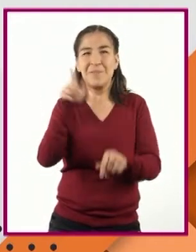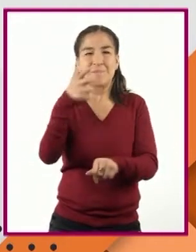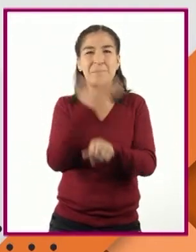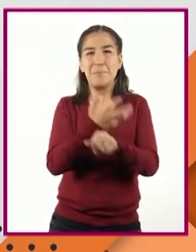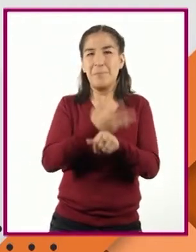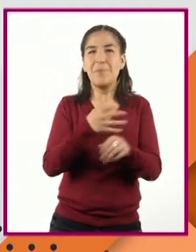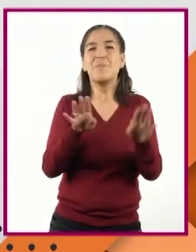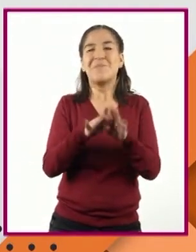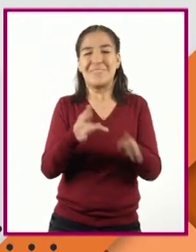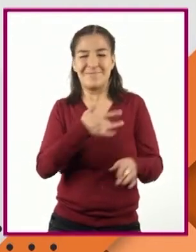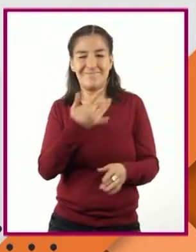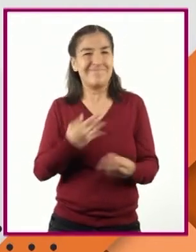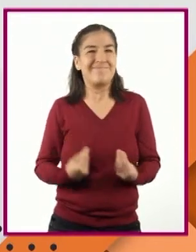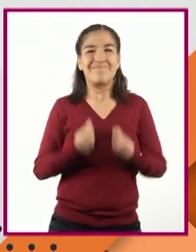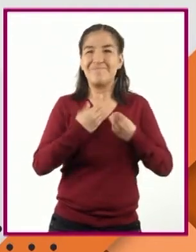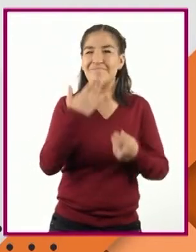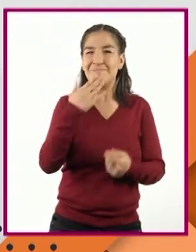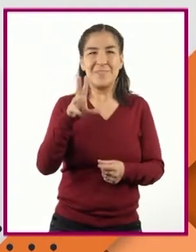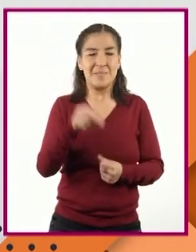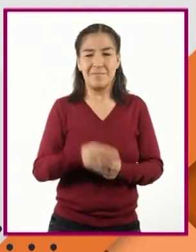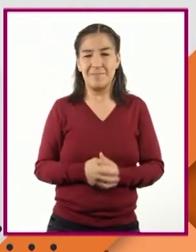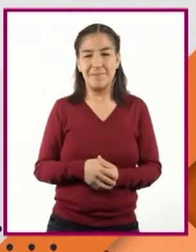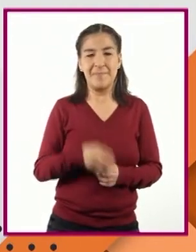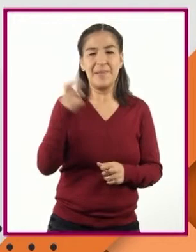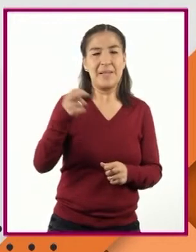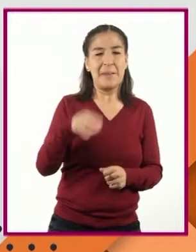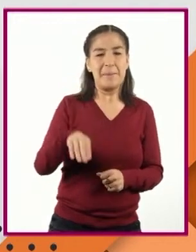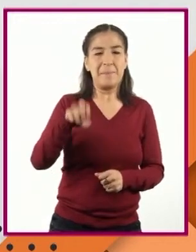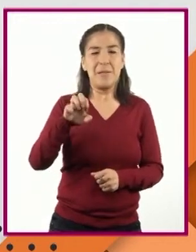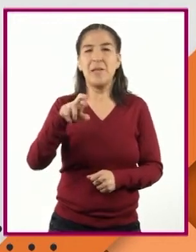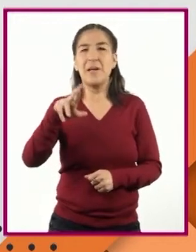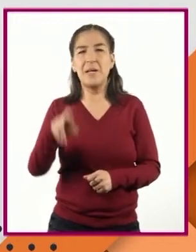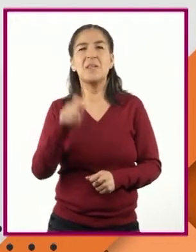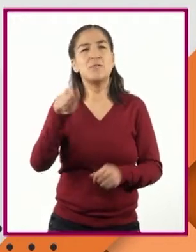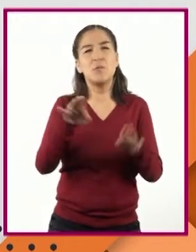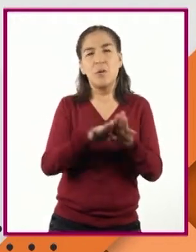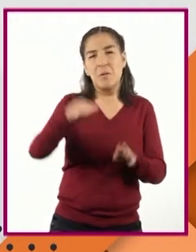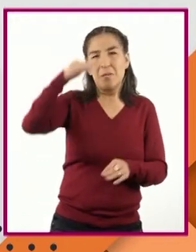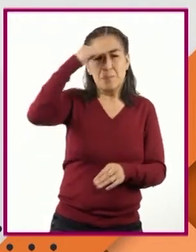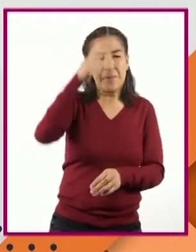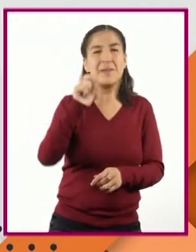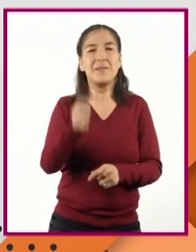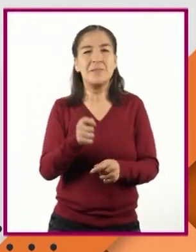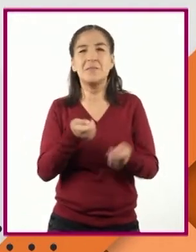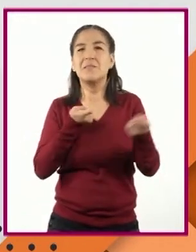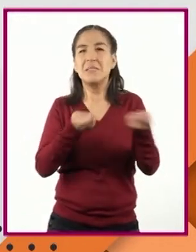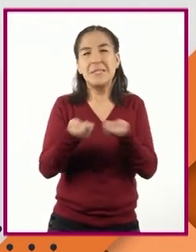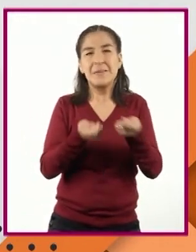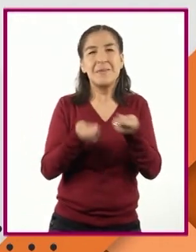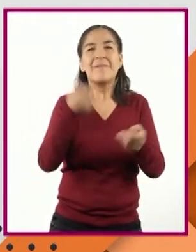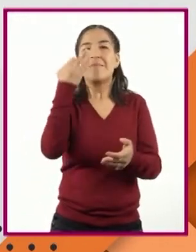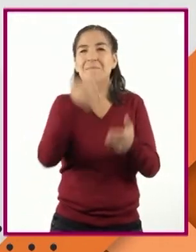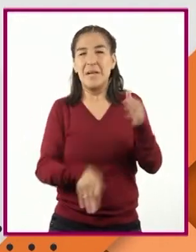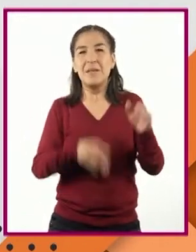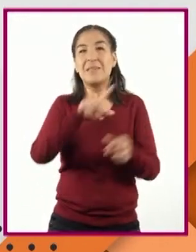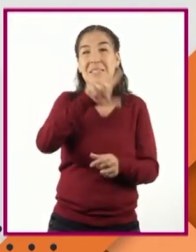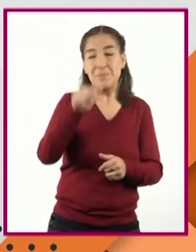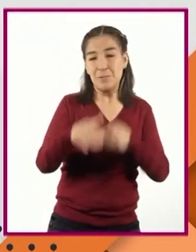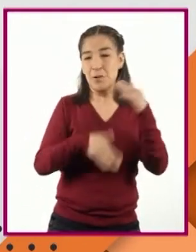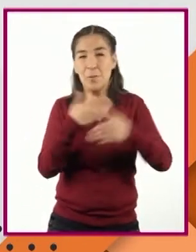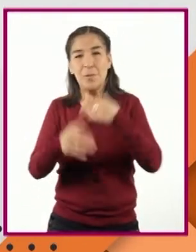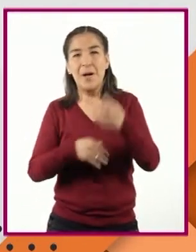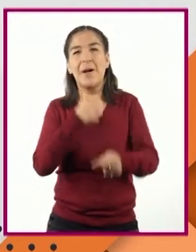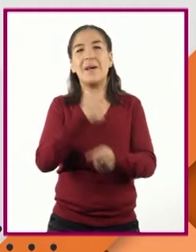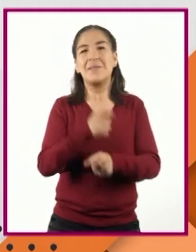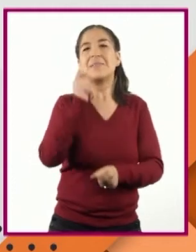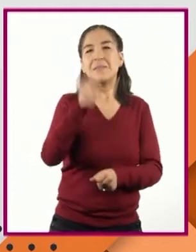de inestabilidad. Mier y Terán propuso una serie de medidas que no serían consideradas hasta años después